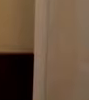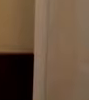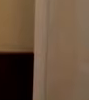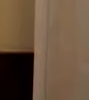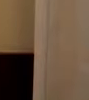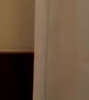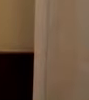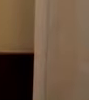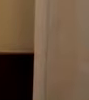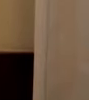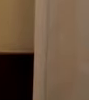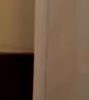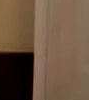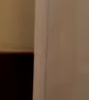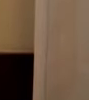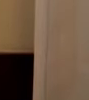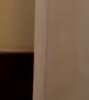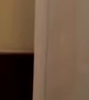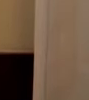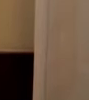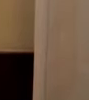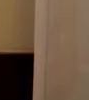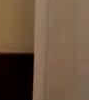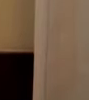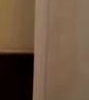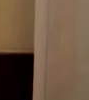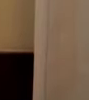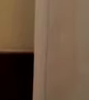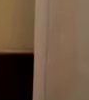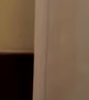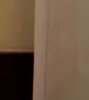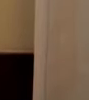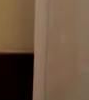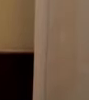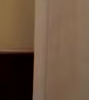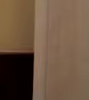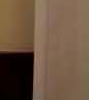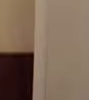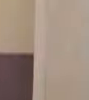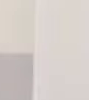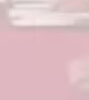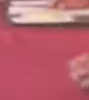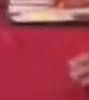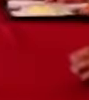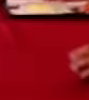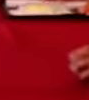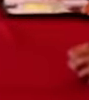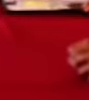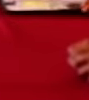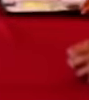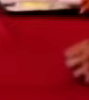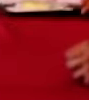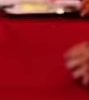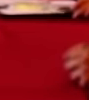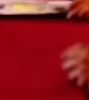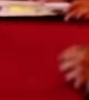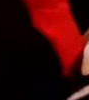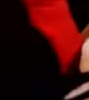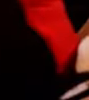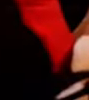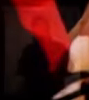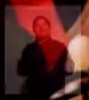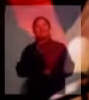funcionarios con la seguridad de que lo que hacen es de suma importancia. La capacitación concluye este viernes